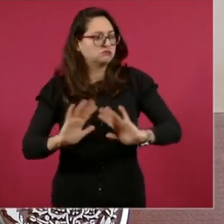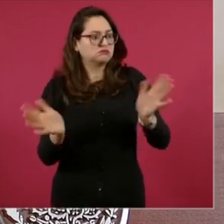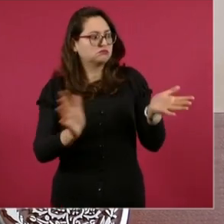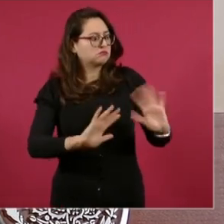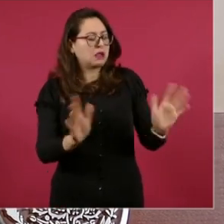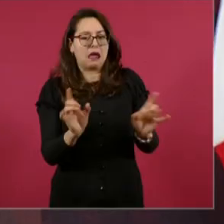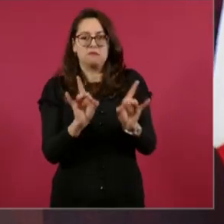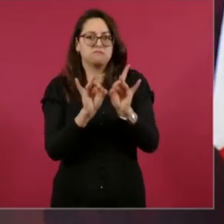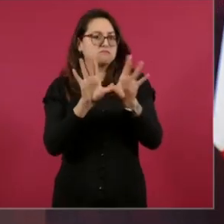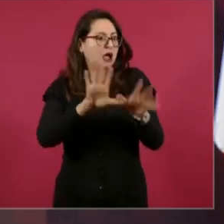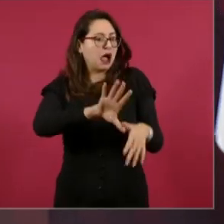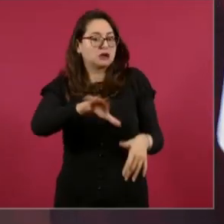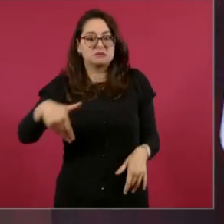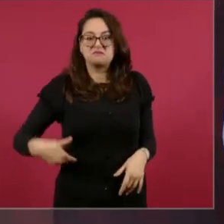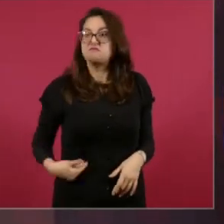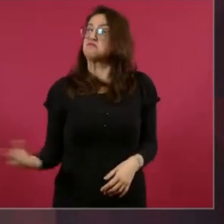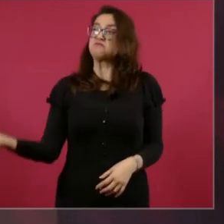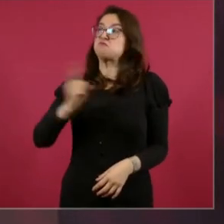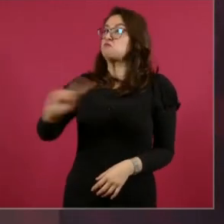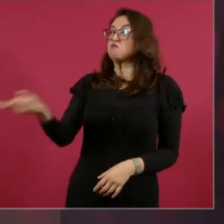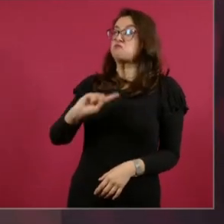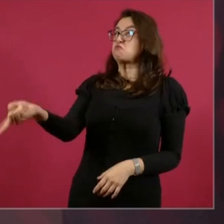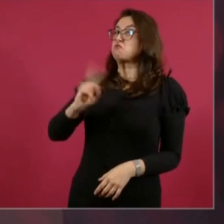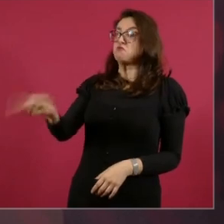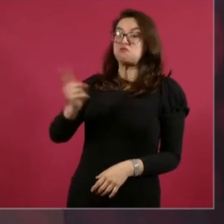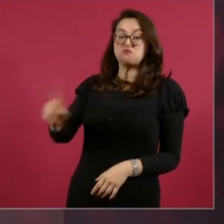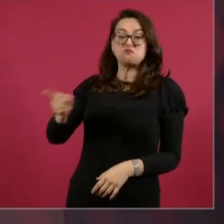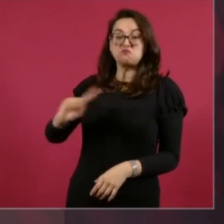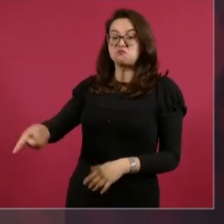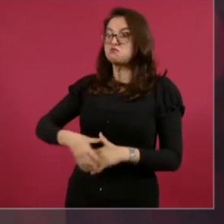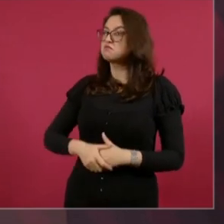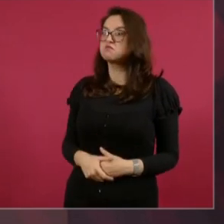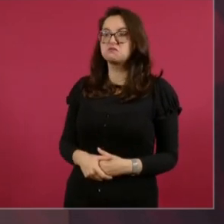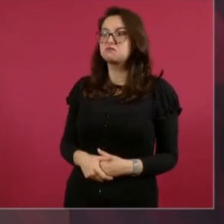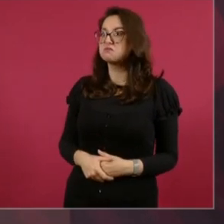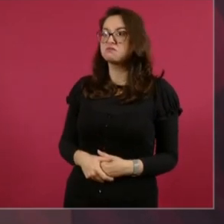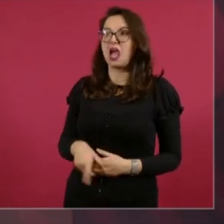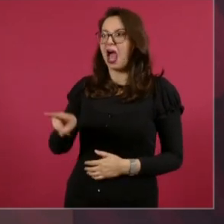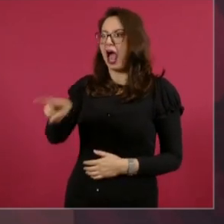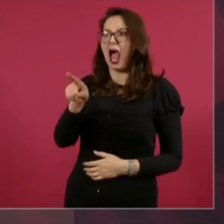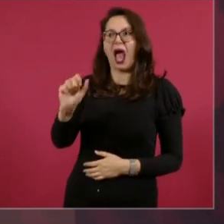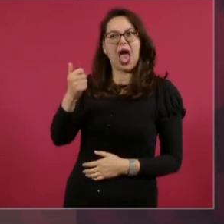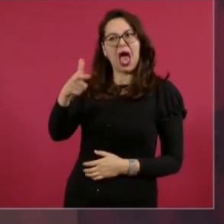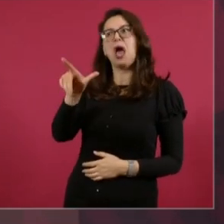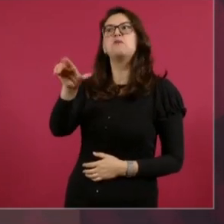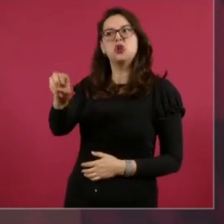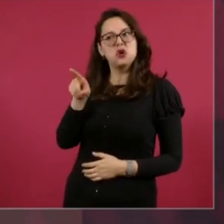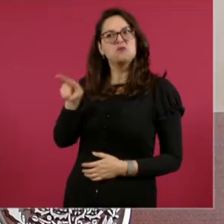pero no.